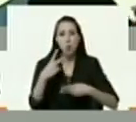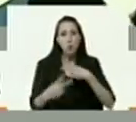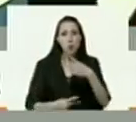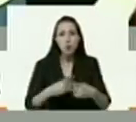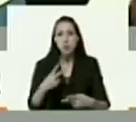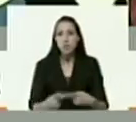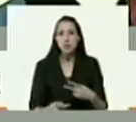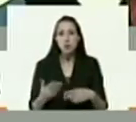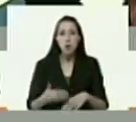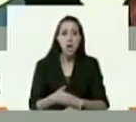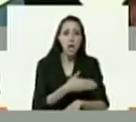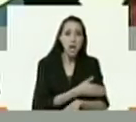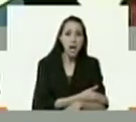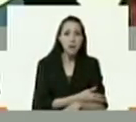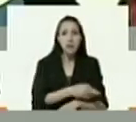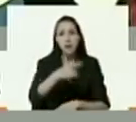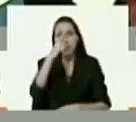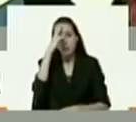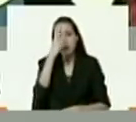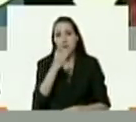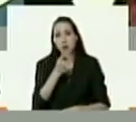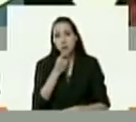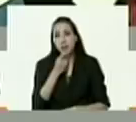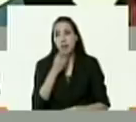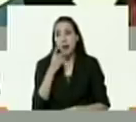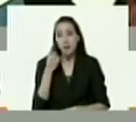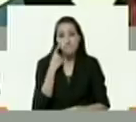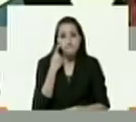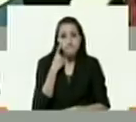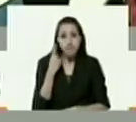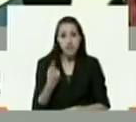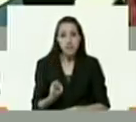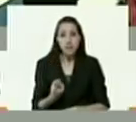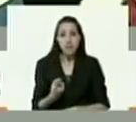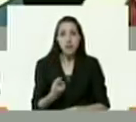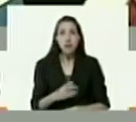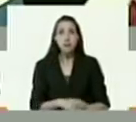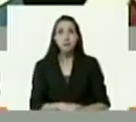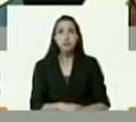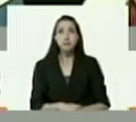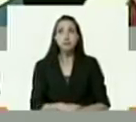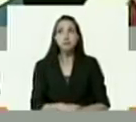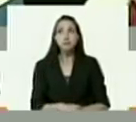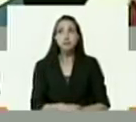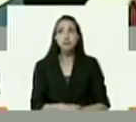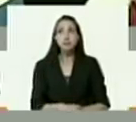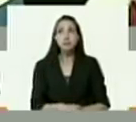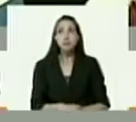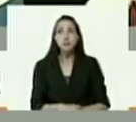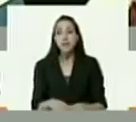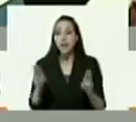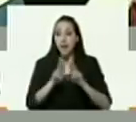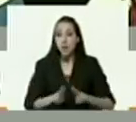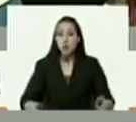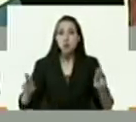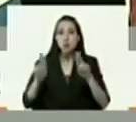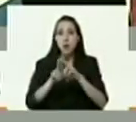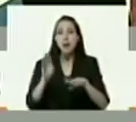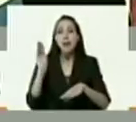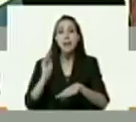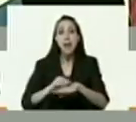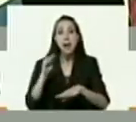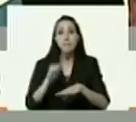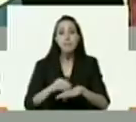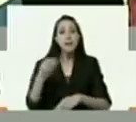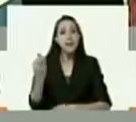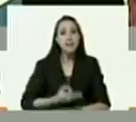el anterior de República Dominicana, siempre he estado muy pendiente. Sí creemos nosotros que Naciones Unidas es la llamada